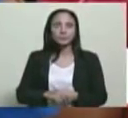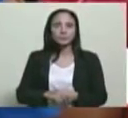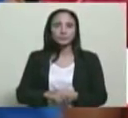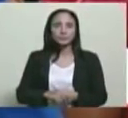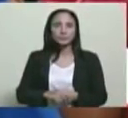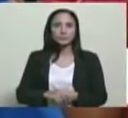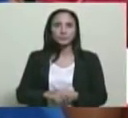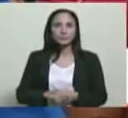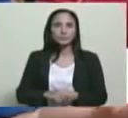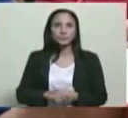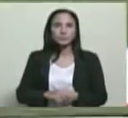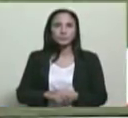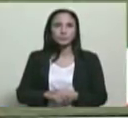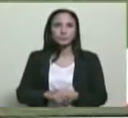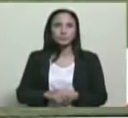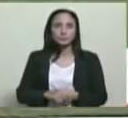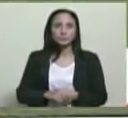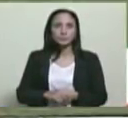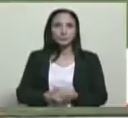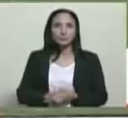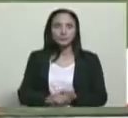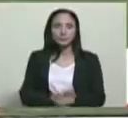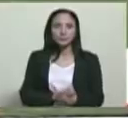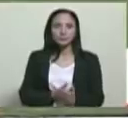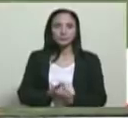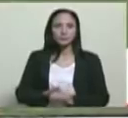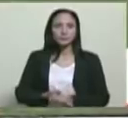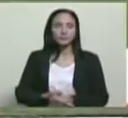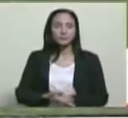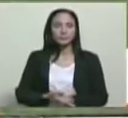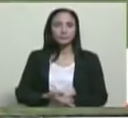¿Qué es eso, el tocadisco? ¿No saben qué es?